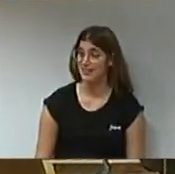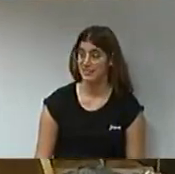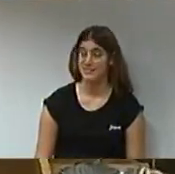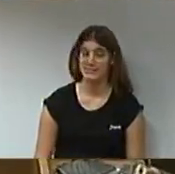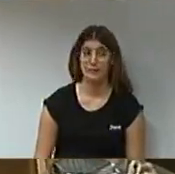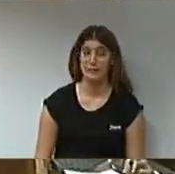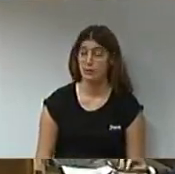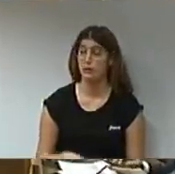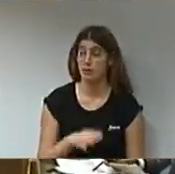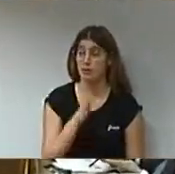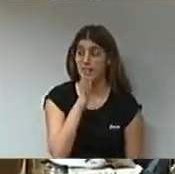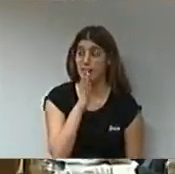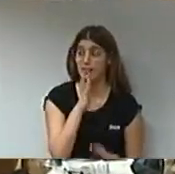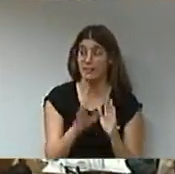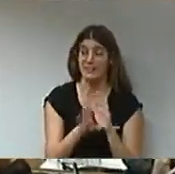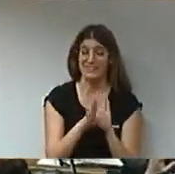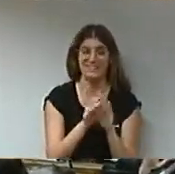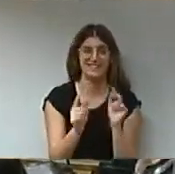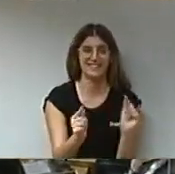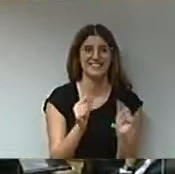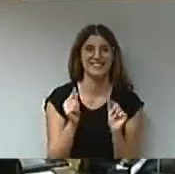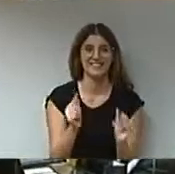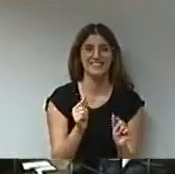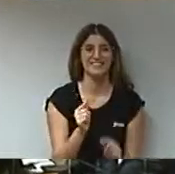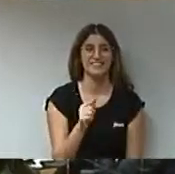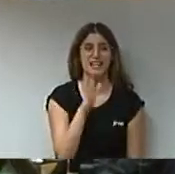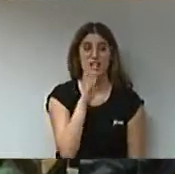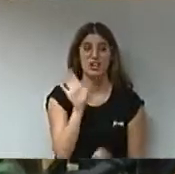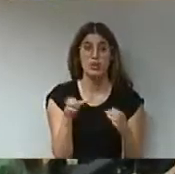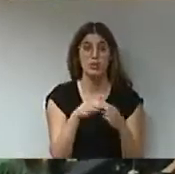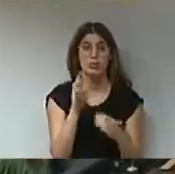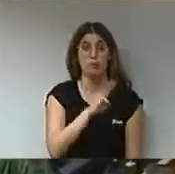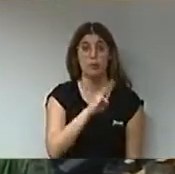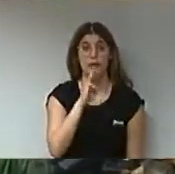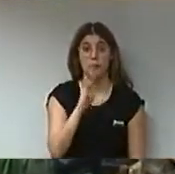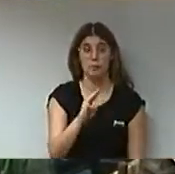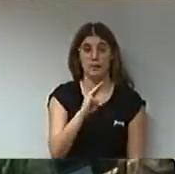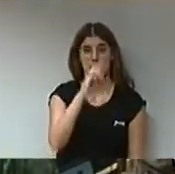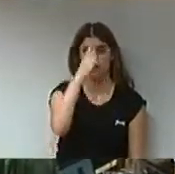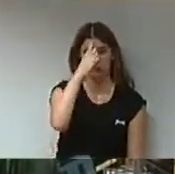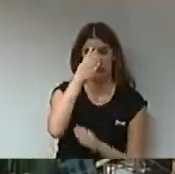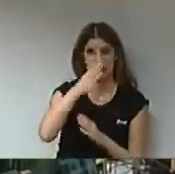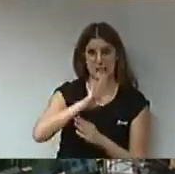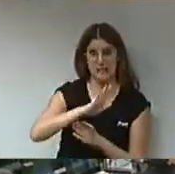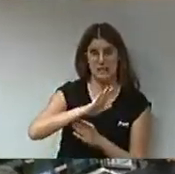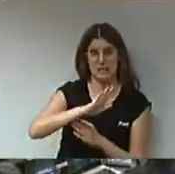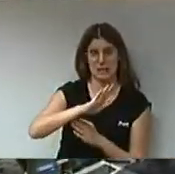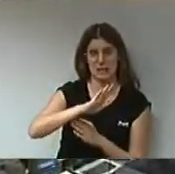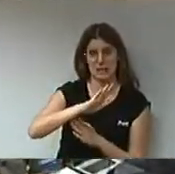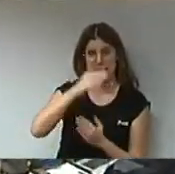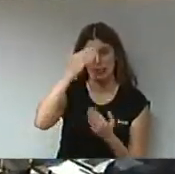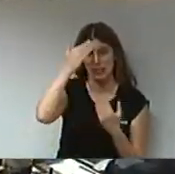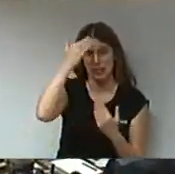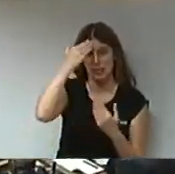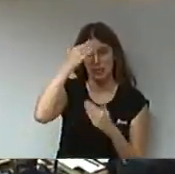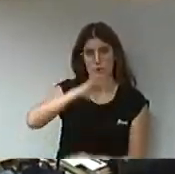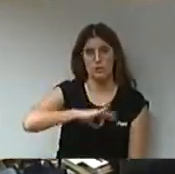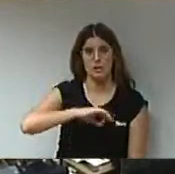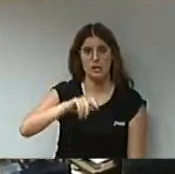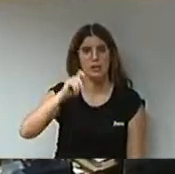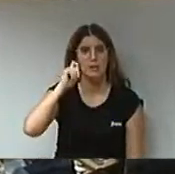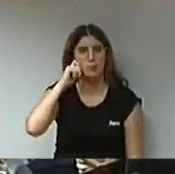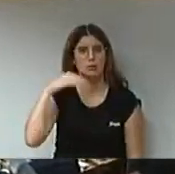Continuaremos el debate, harán la réplica que, en nombre del Grupo Parlamentario Popular, realizará la síndica, la ilustre diputada María José